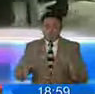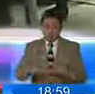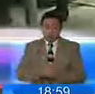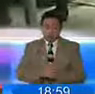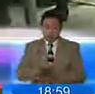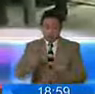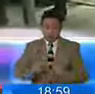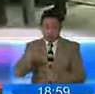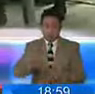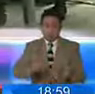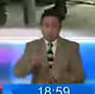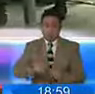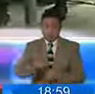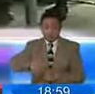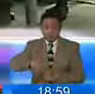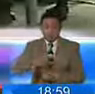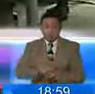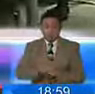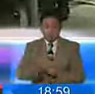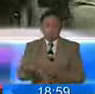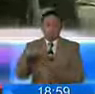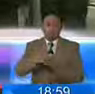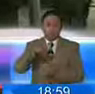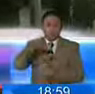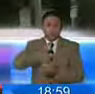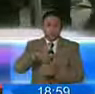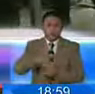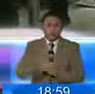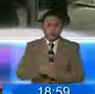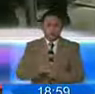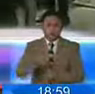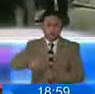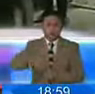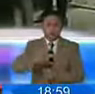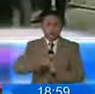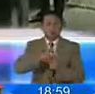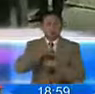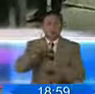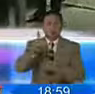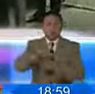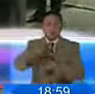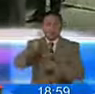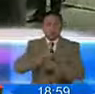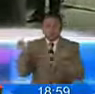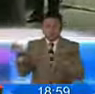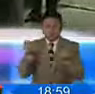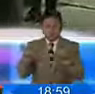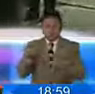en donde las personas están haciendo el recuento. Todo esto pasa bajo la dirección y la supervisión